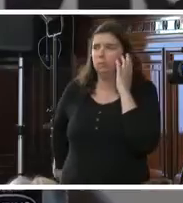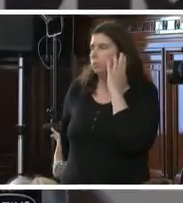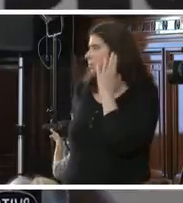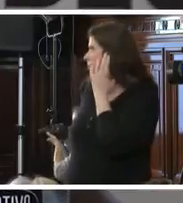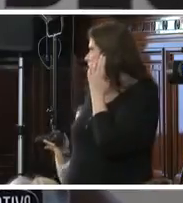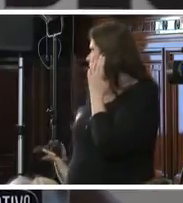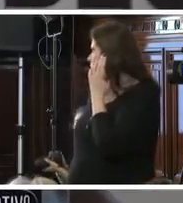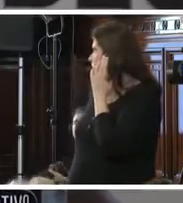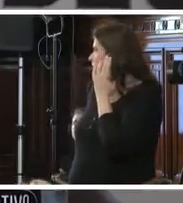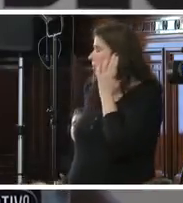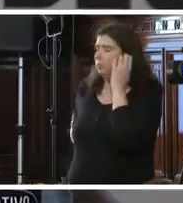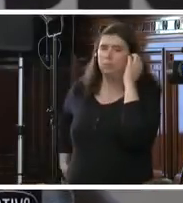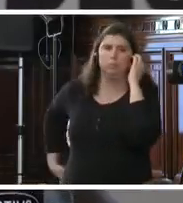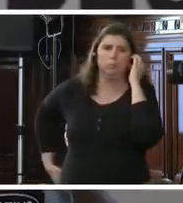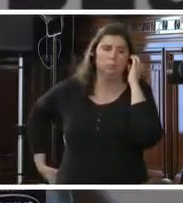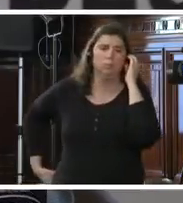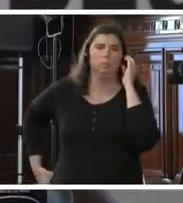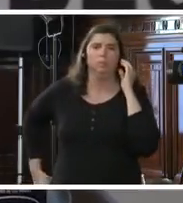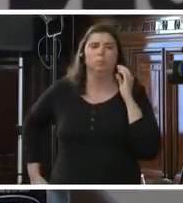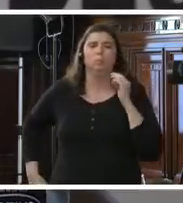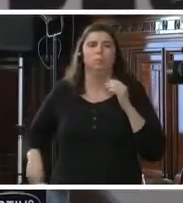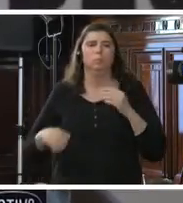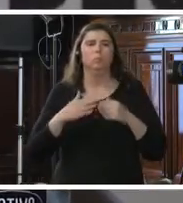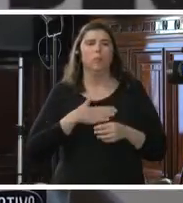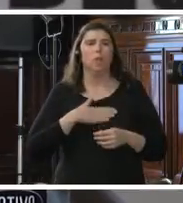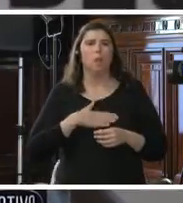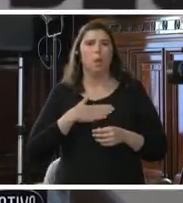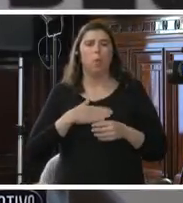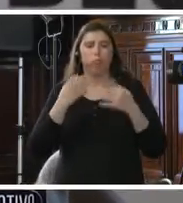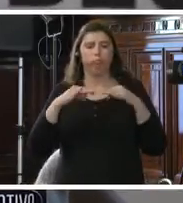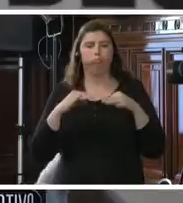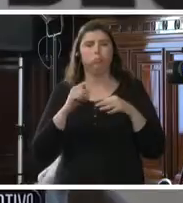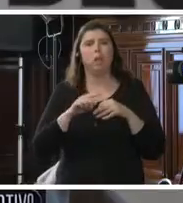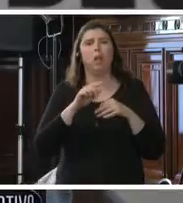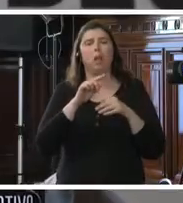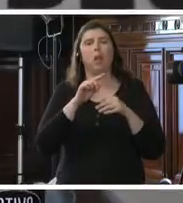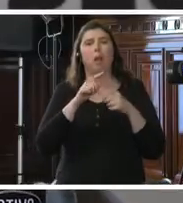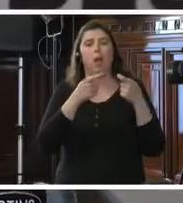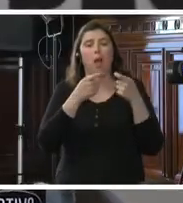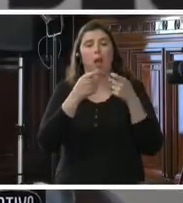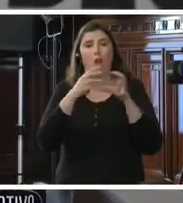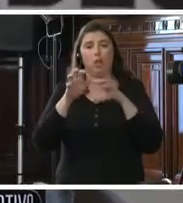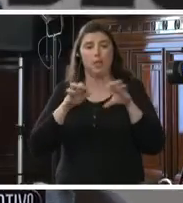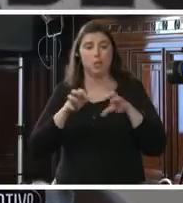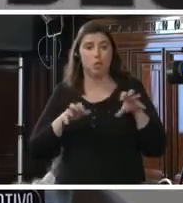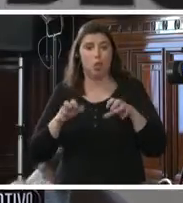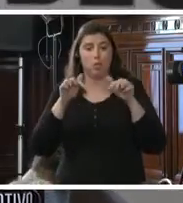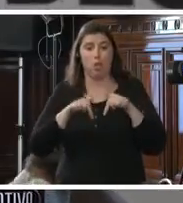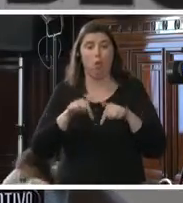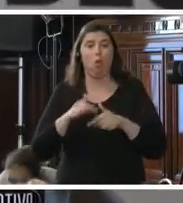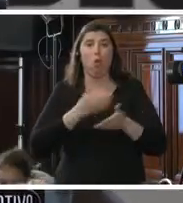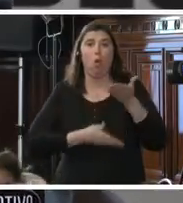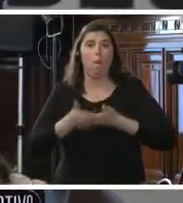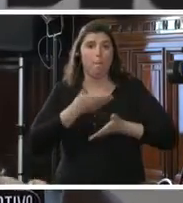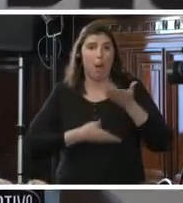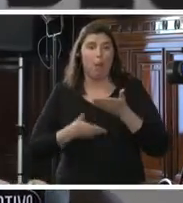afectuoso a las organizaciones de la sociedad civil que hoy comparten con